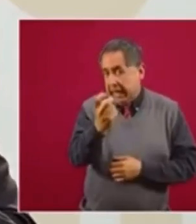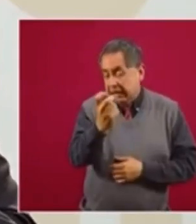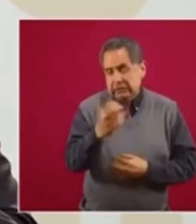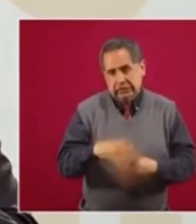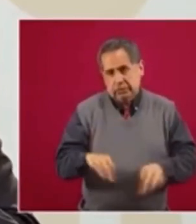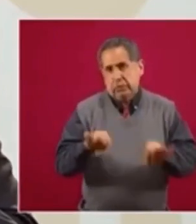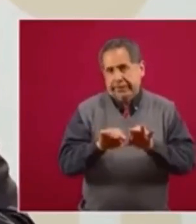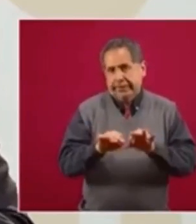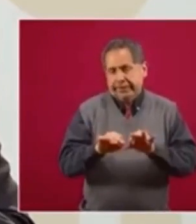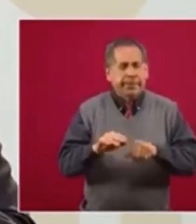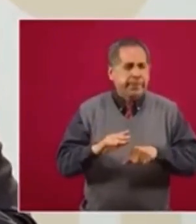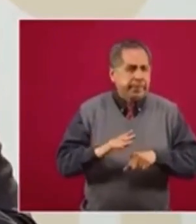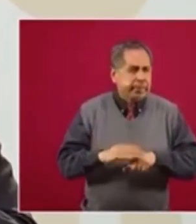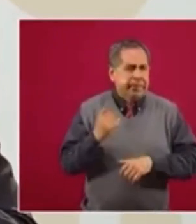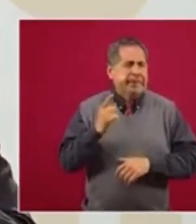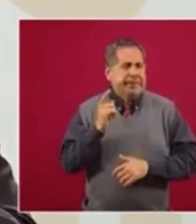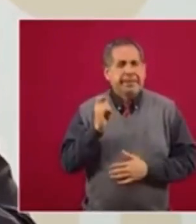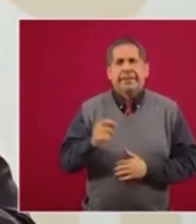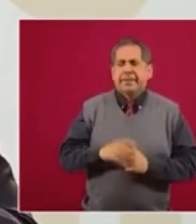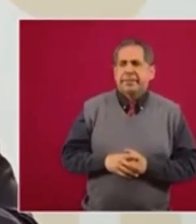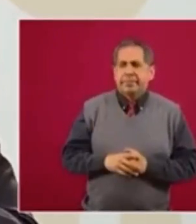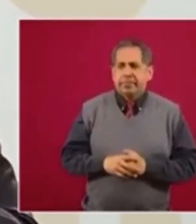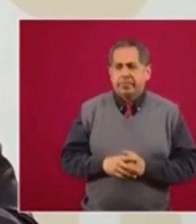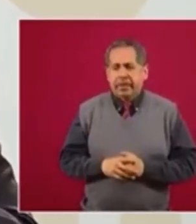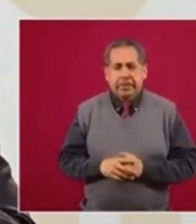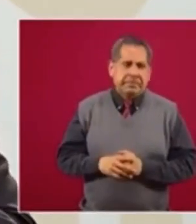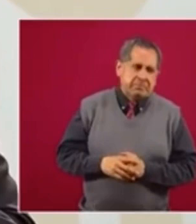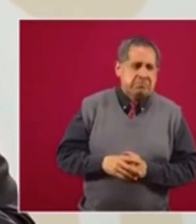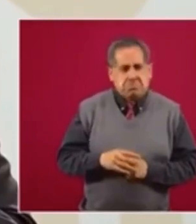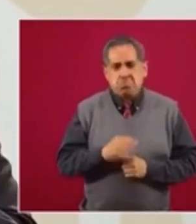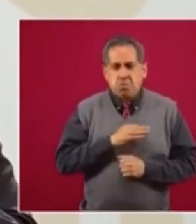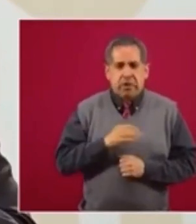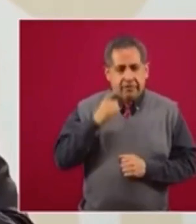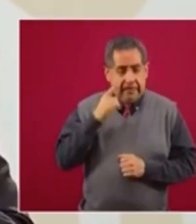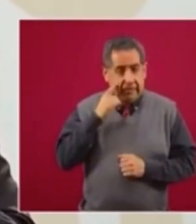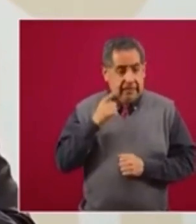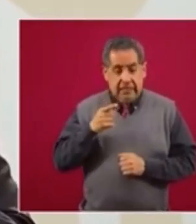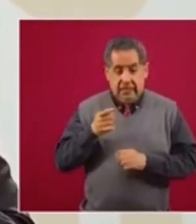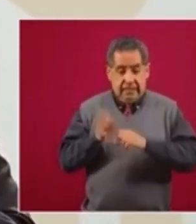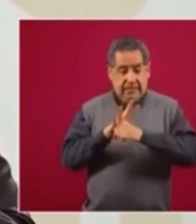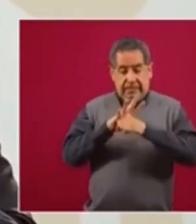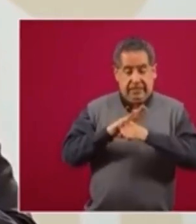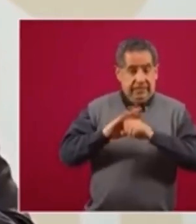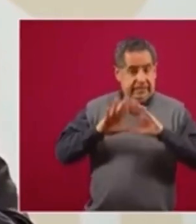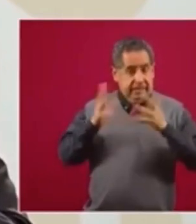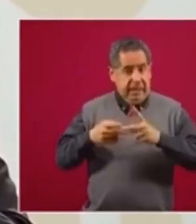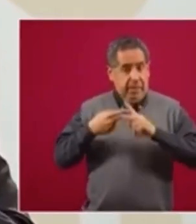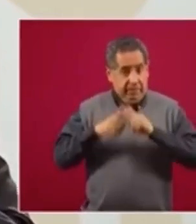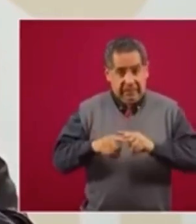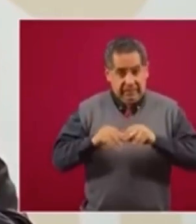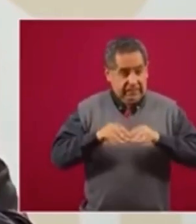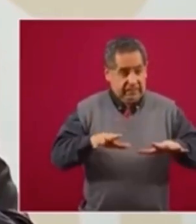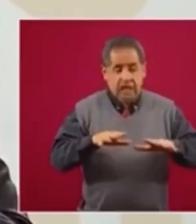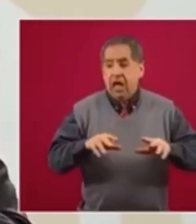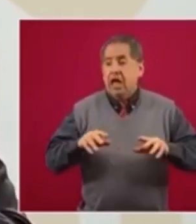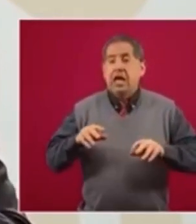importante porque cifras redondas, al principio de la pandemia, el sector salud en